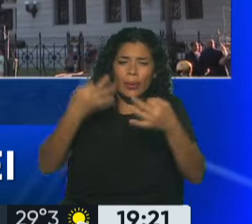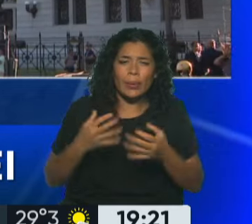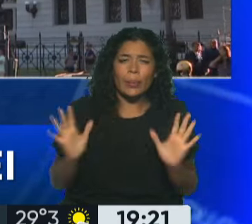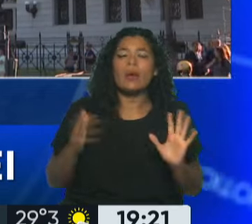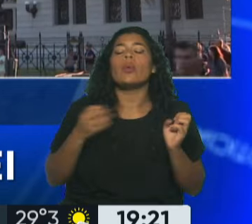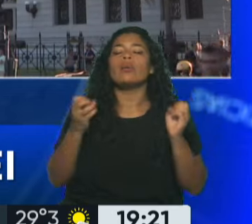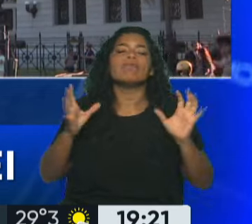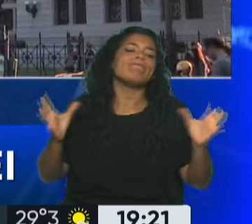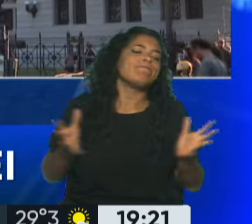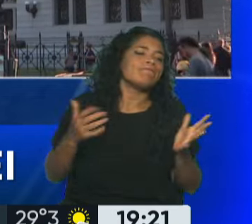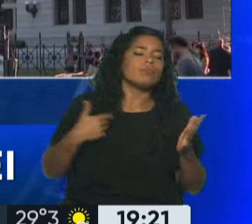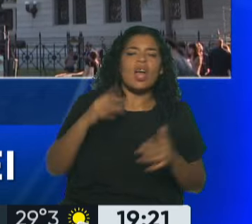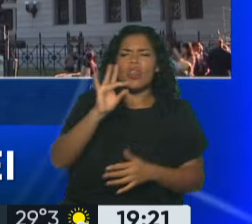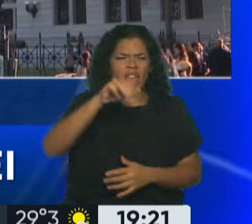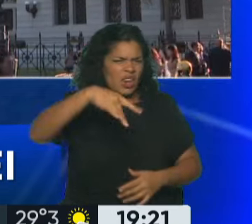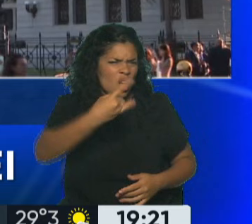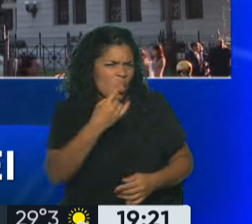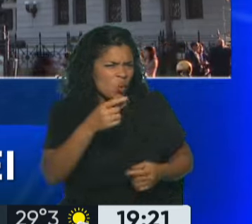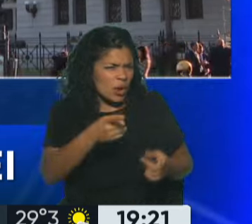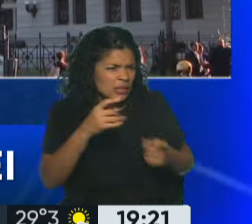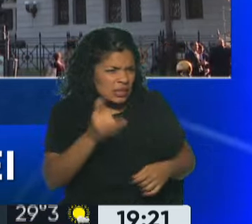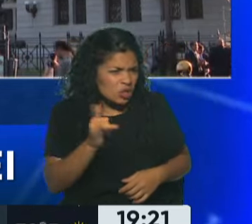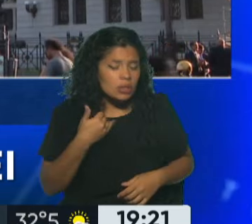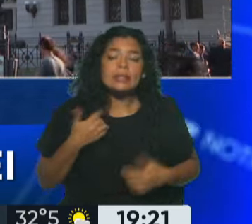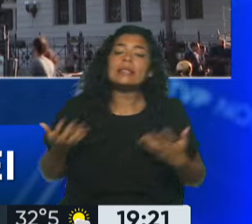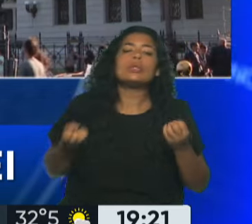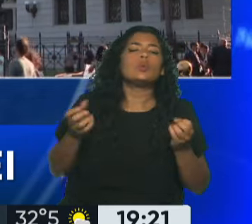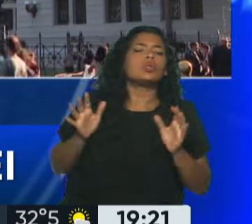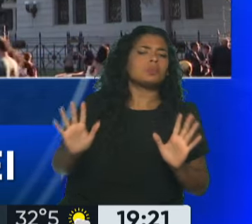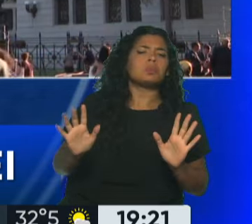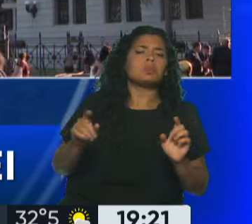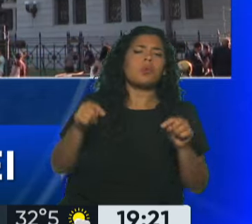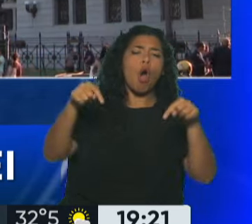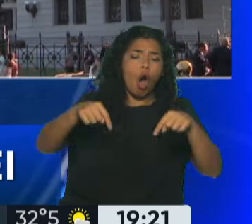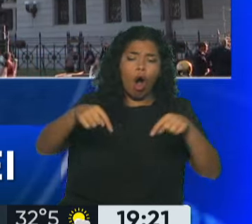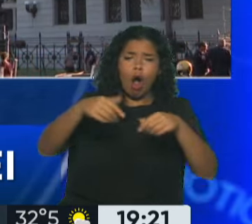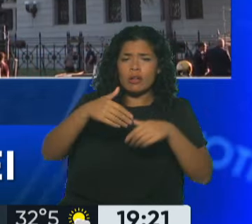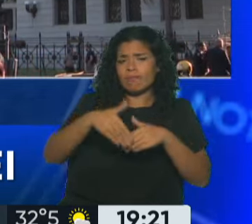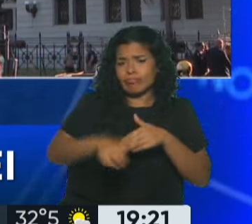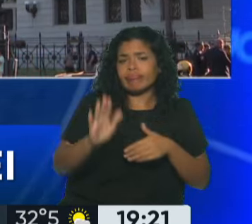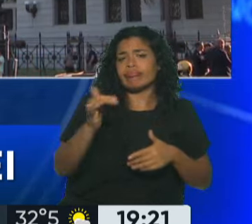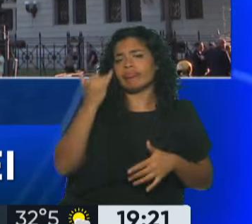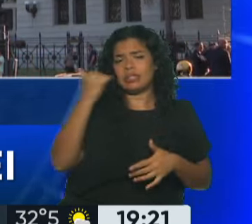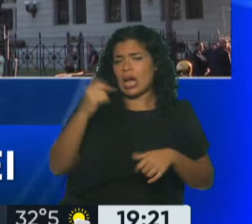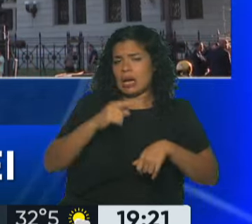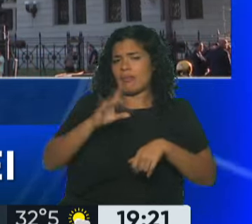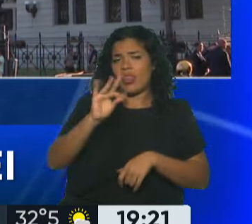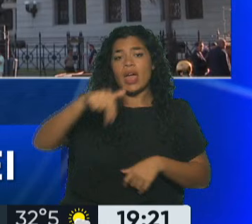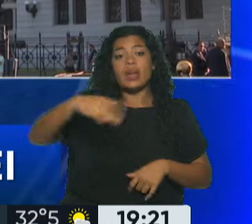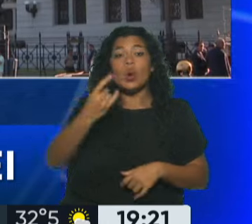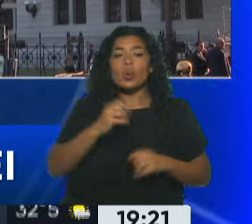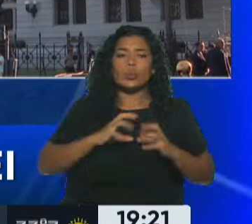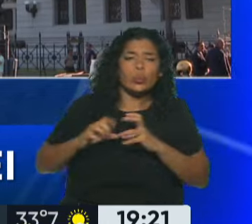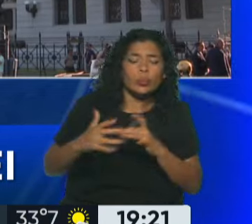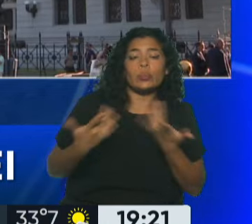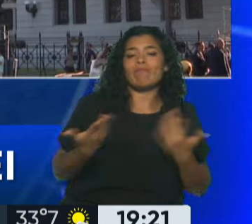¿Un nuevo DNU? No, no hace falta un DNU. El decreto de ley de urgencia del Congreso a partir de hoy está abierto, así que el presidente, podemos discutir